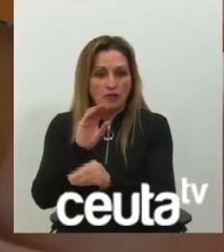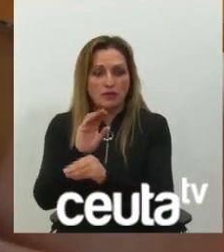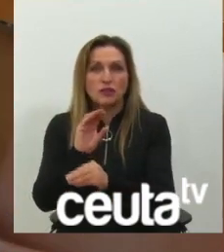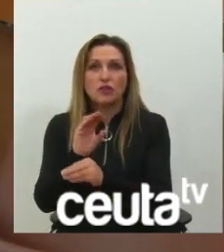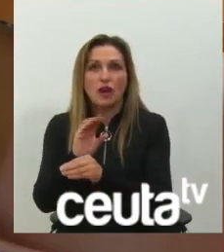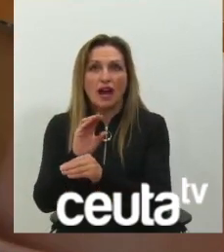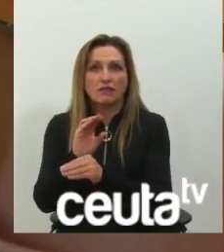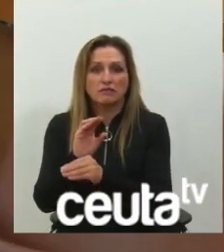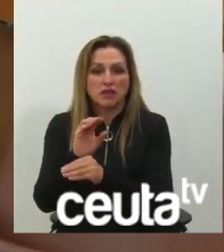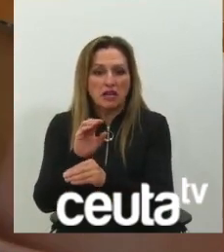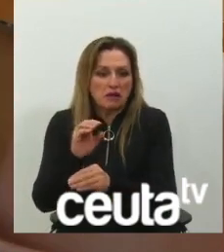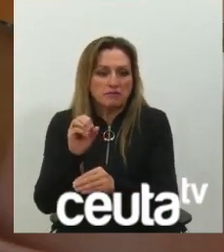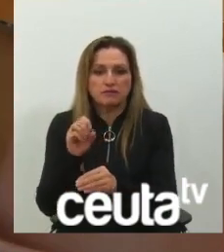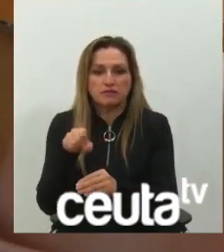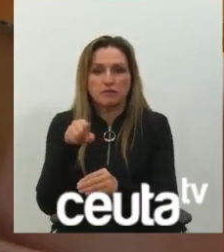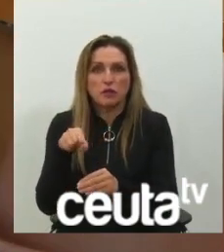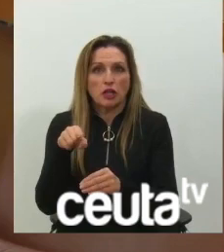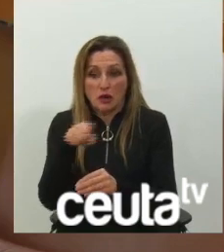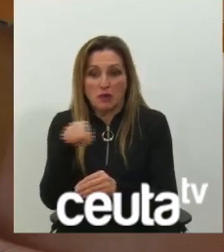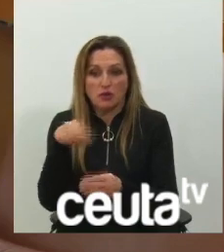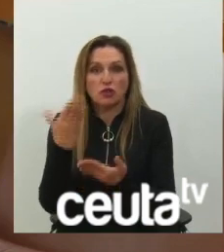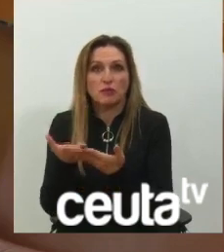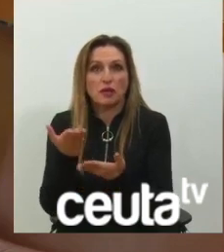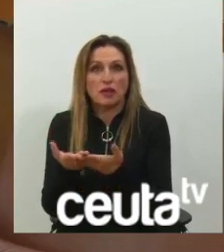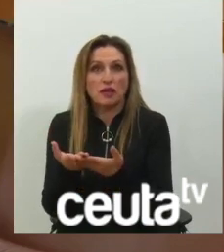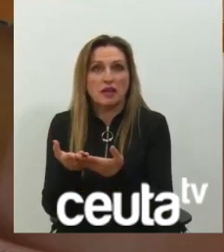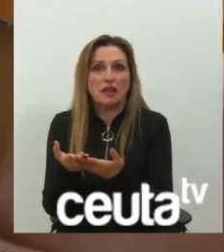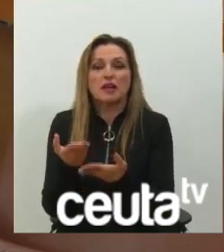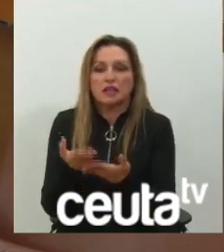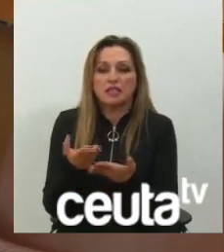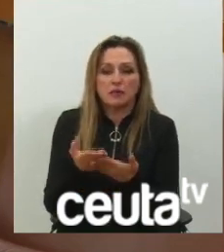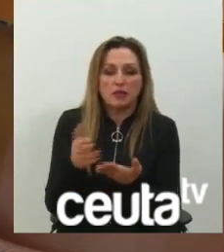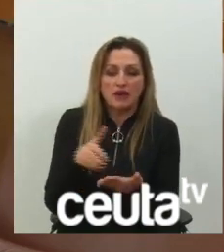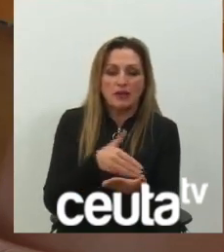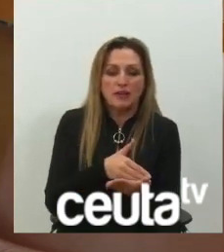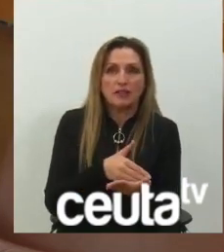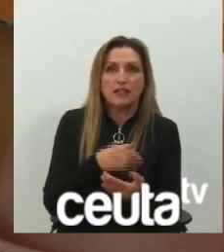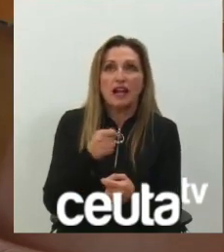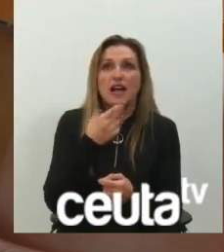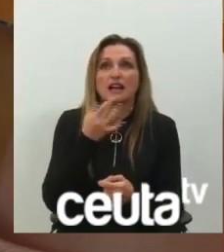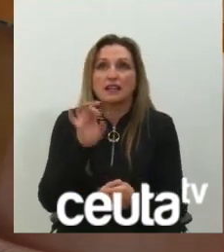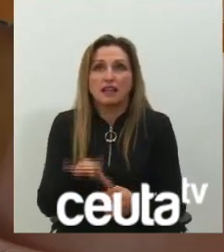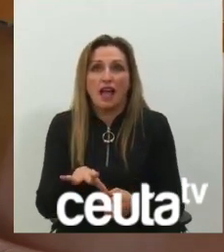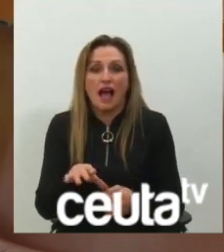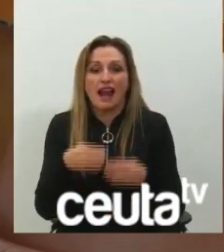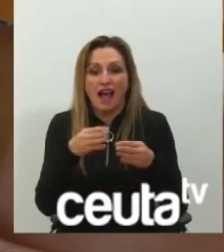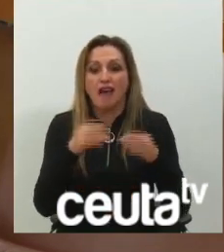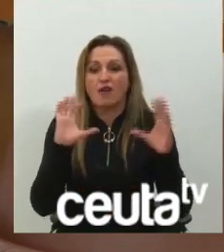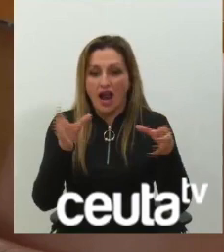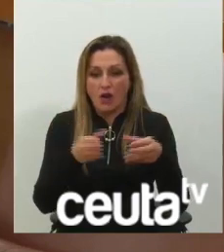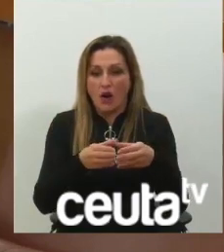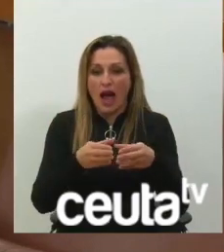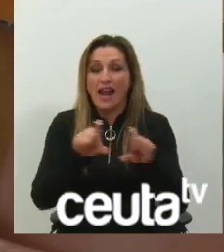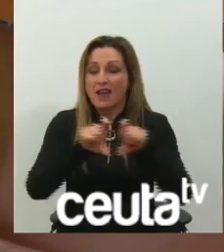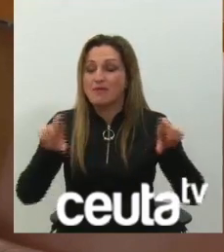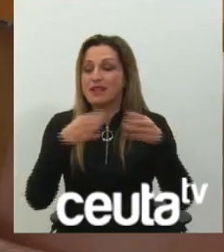parece le repito que su propuesta únicamente beneficiaría a las navieras que están forrándose a costa de los ceutíes